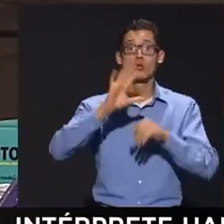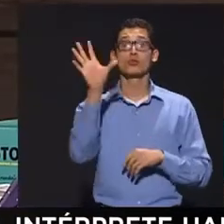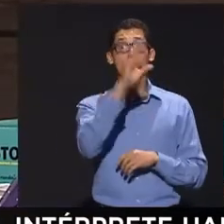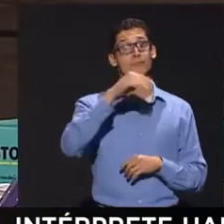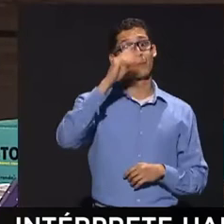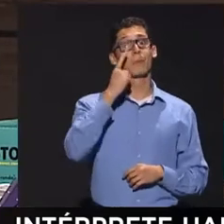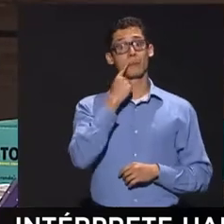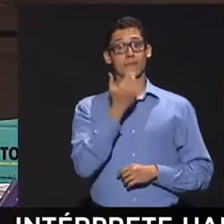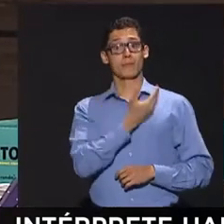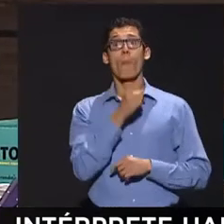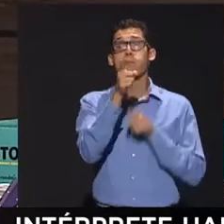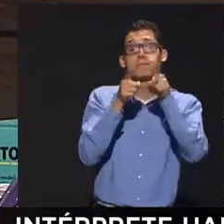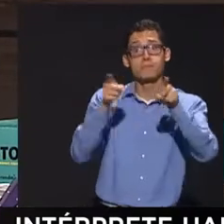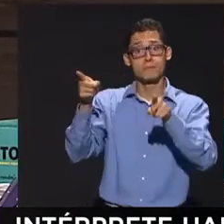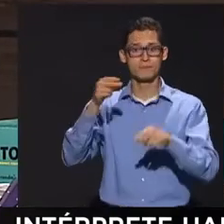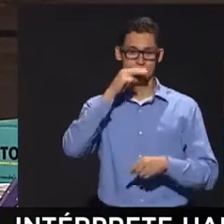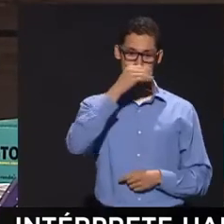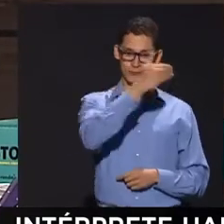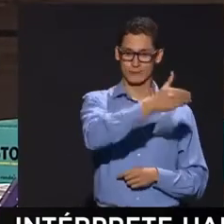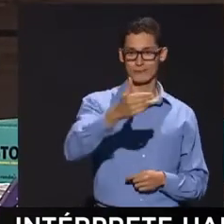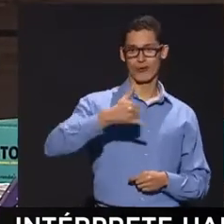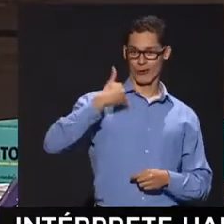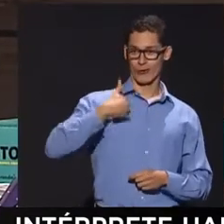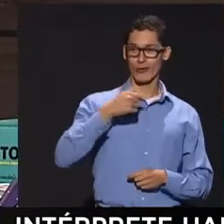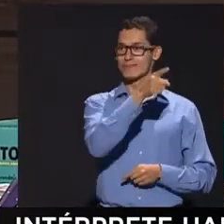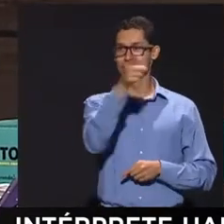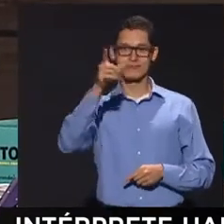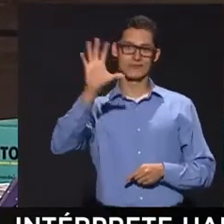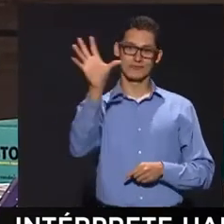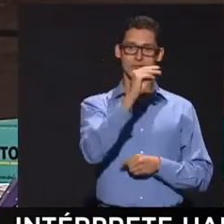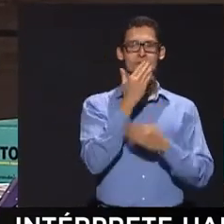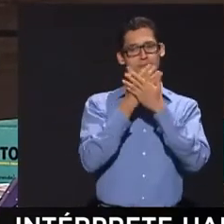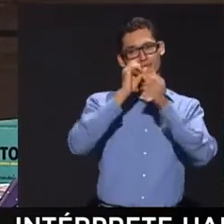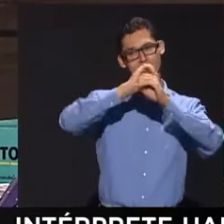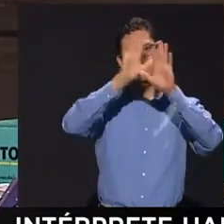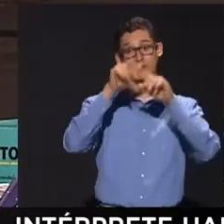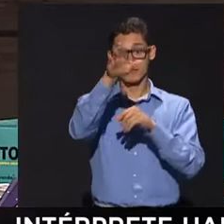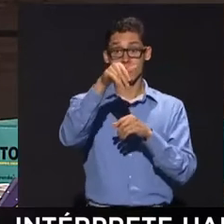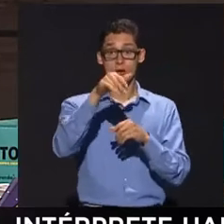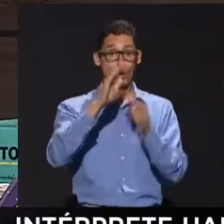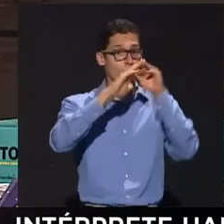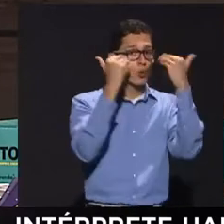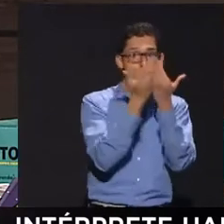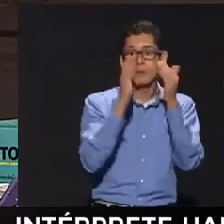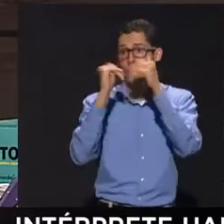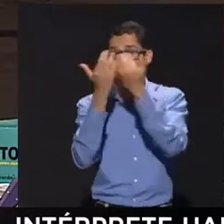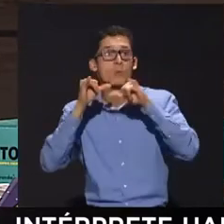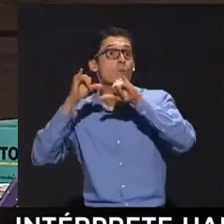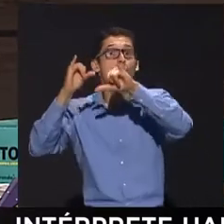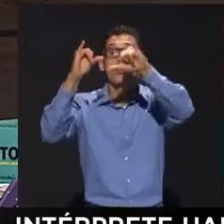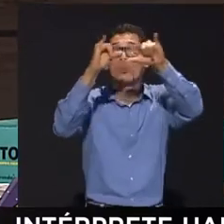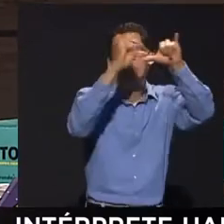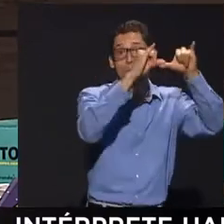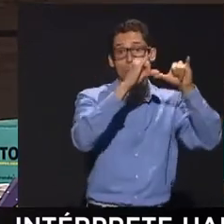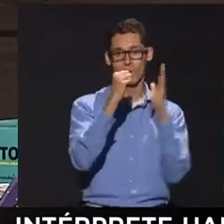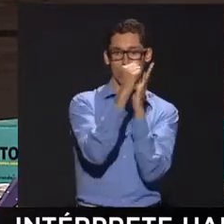nos están escuchando, a los niños, niñas, adolescentes, a todos nuestros compañeros del programa Entorno Escolar Protector, a todos los